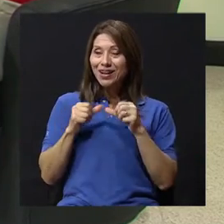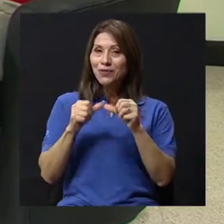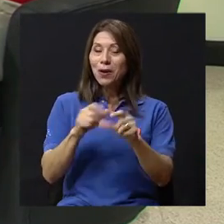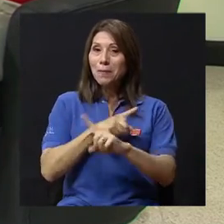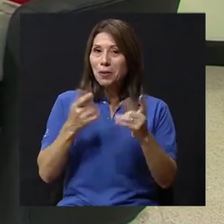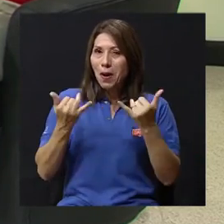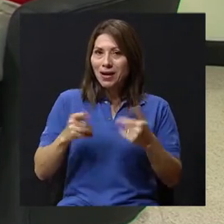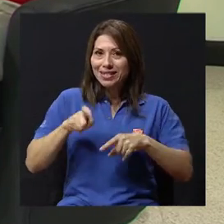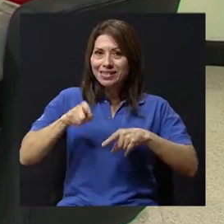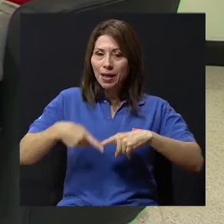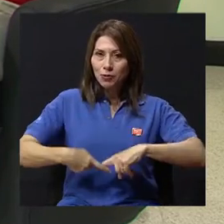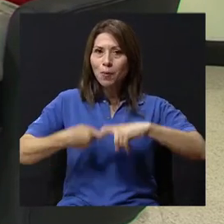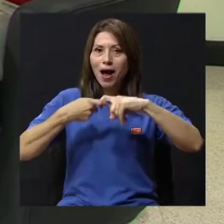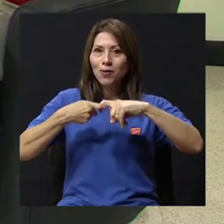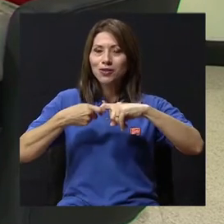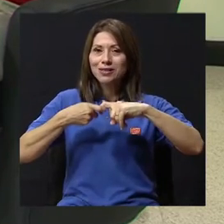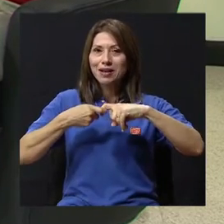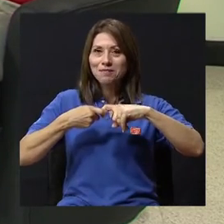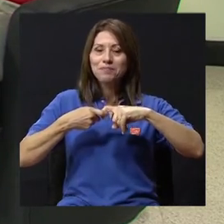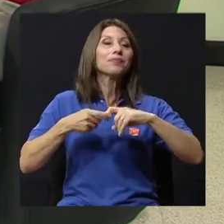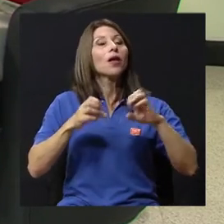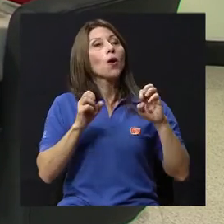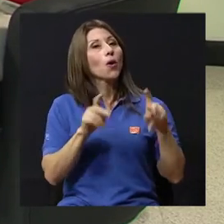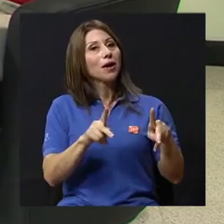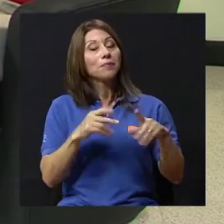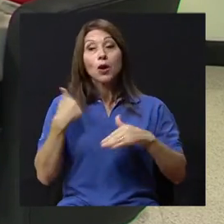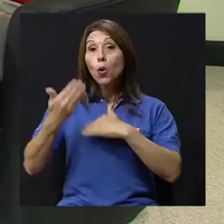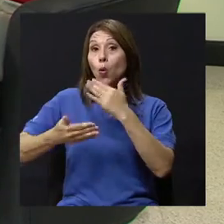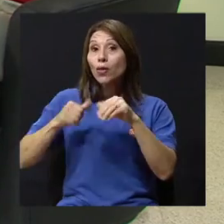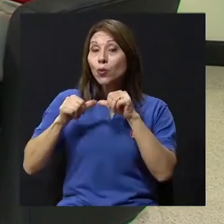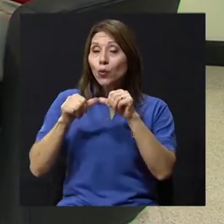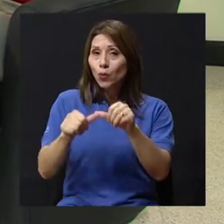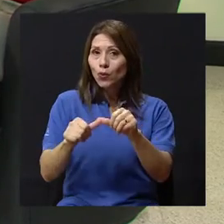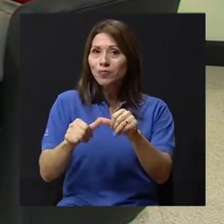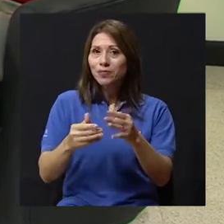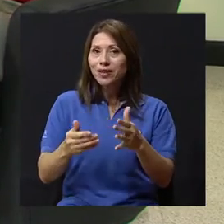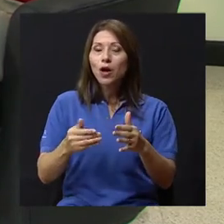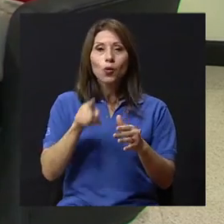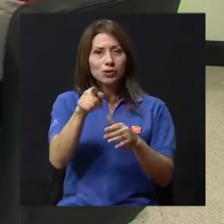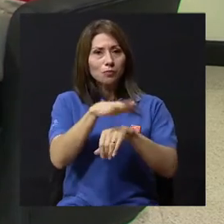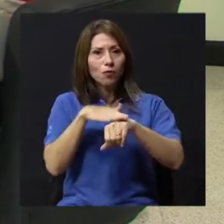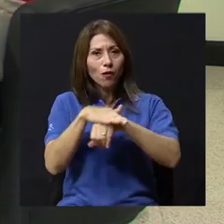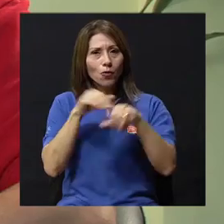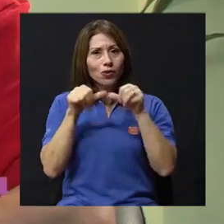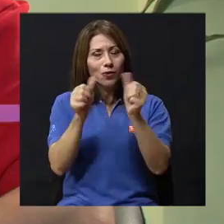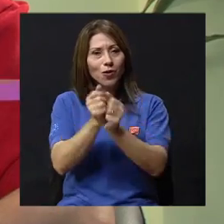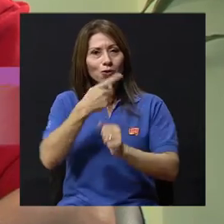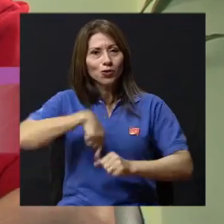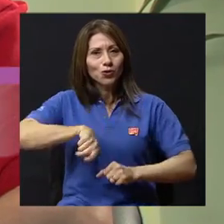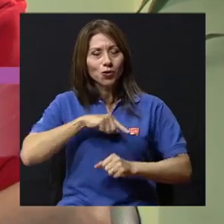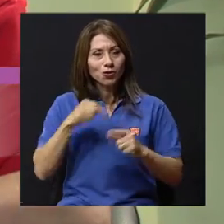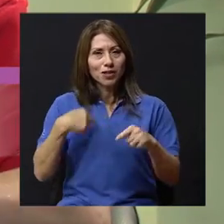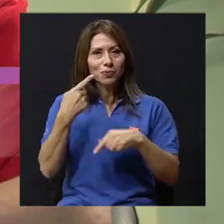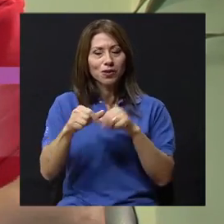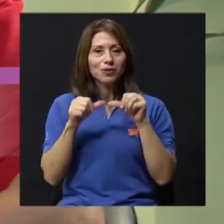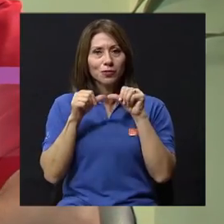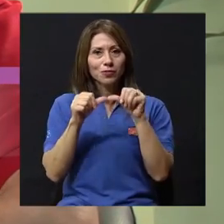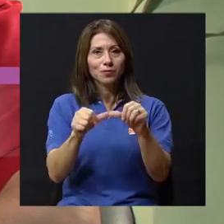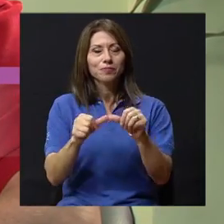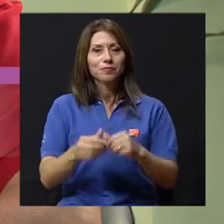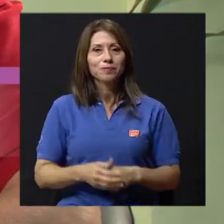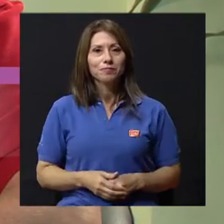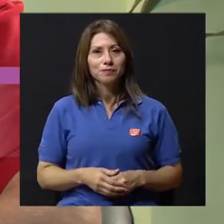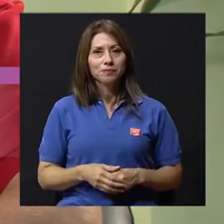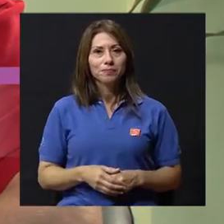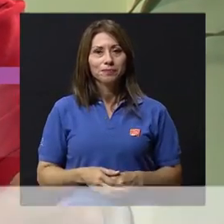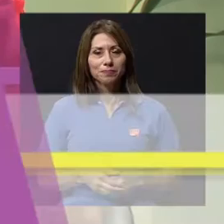pero me están pidiendo hacer una primera pausa. Okay. Para entonces, cuando regresemos, lo retomamos. Okay. Quédense por favor con nosotros y pronto